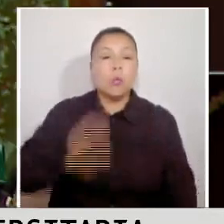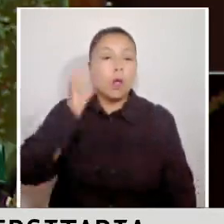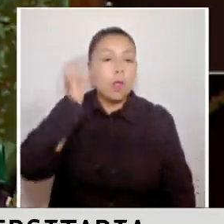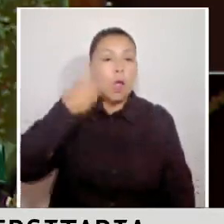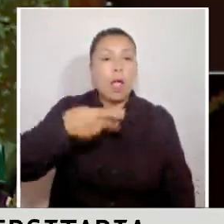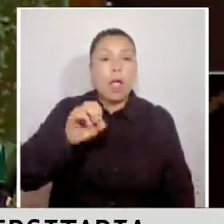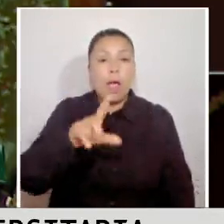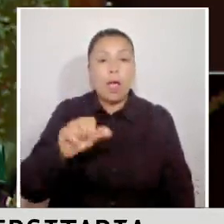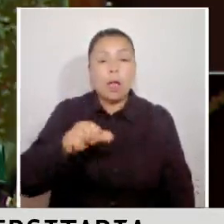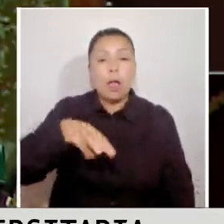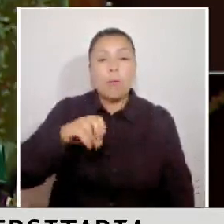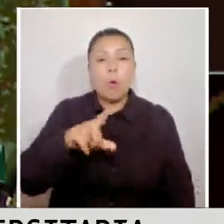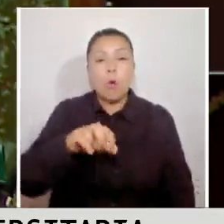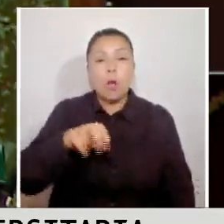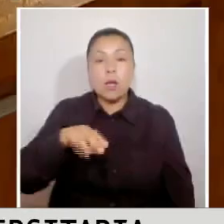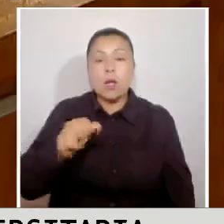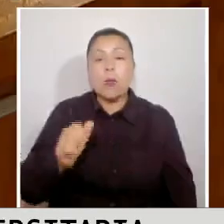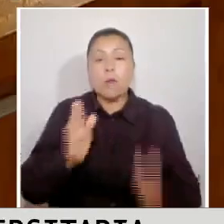por